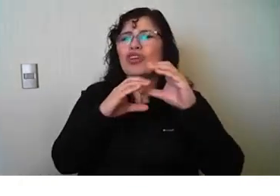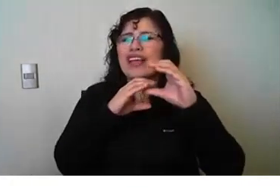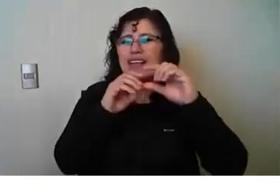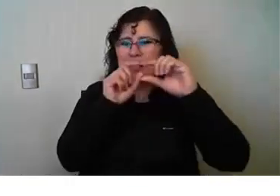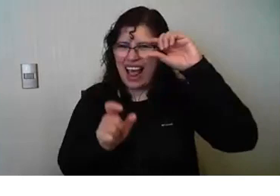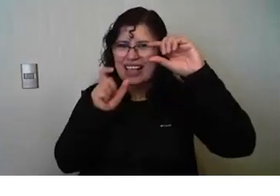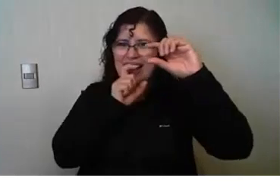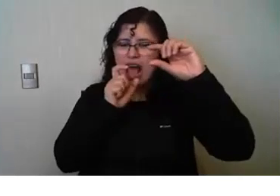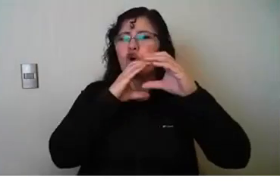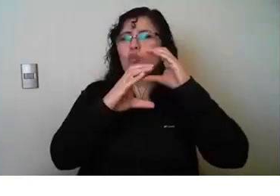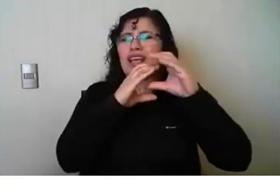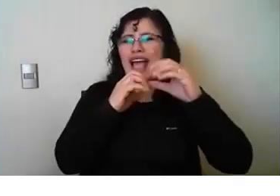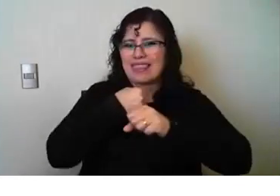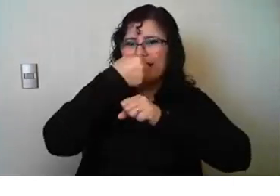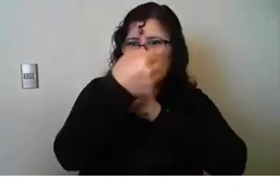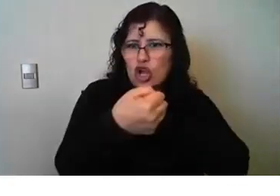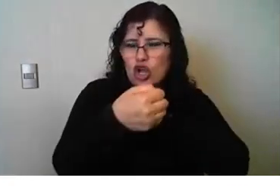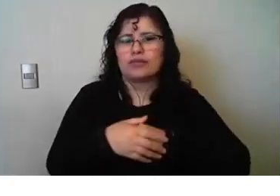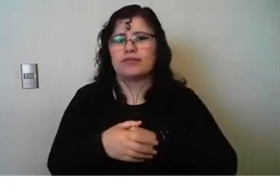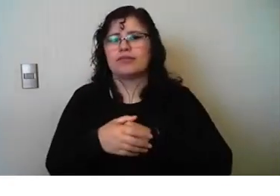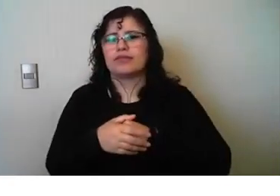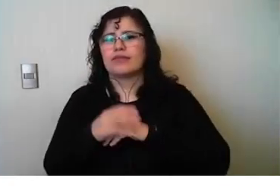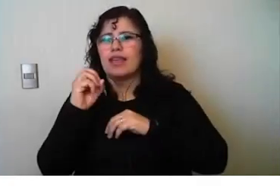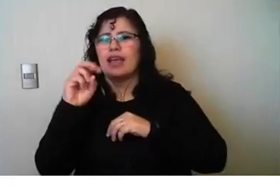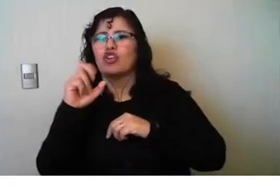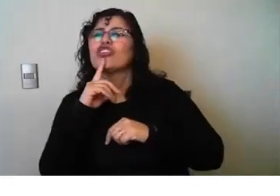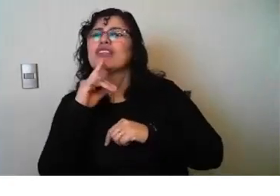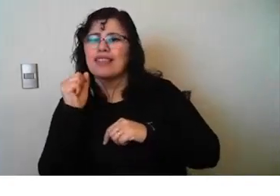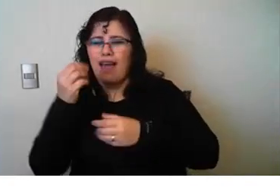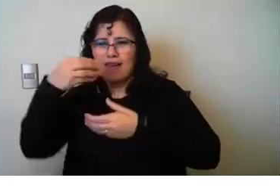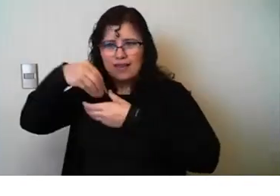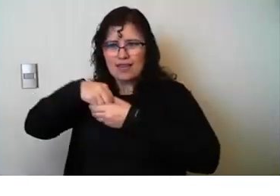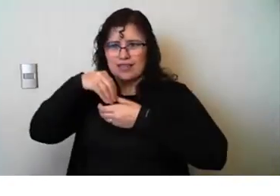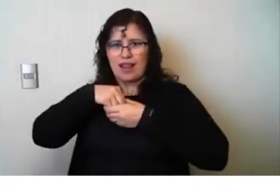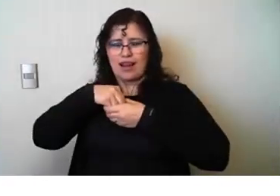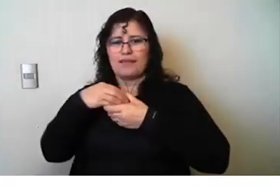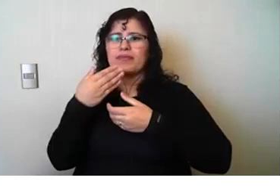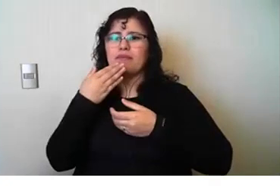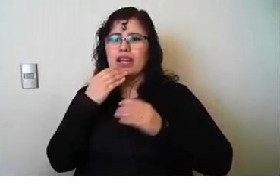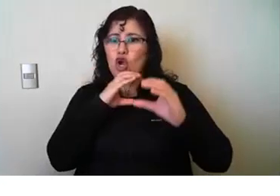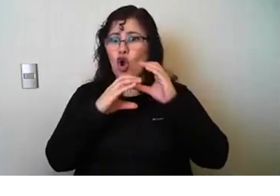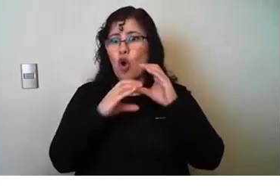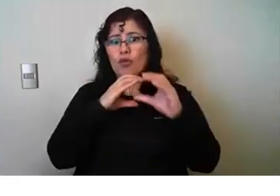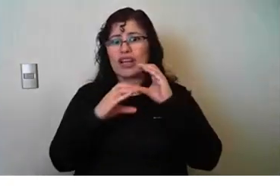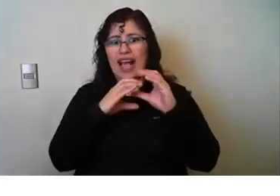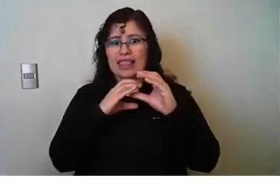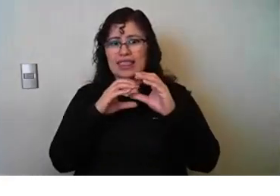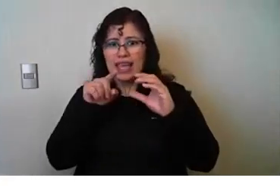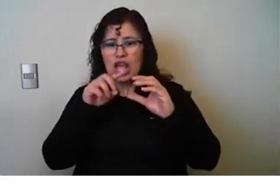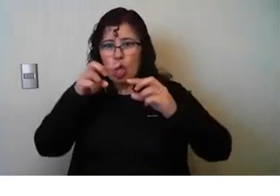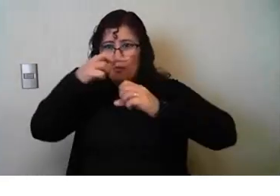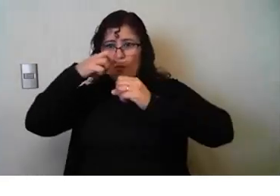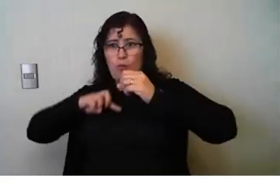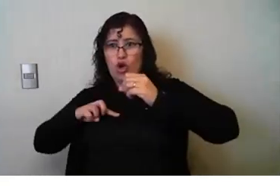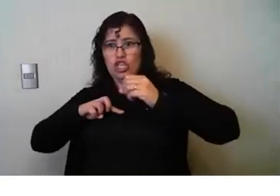La propia arteria carótida interna y la comunicante, en este caso posterior, y